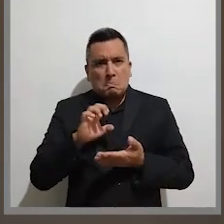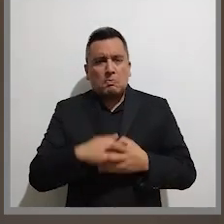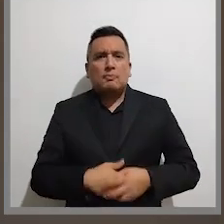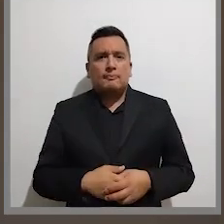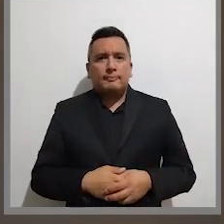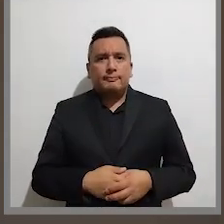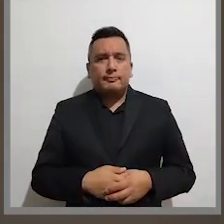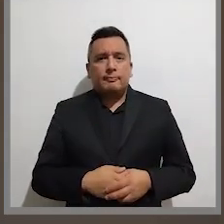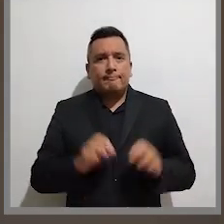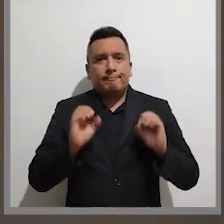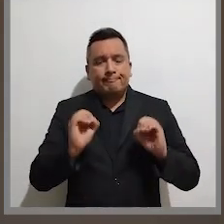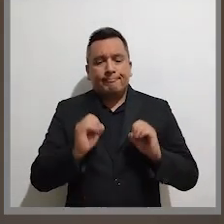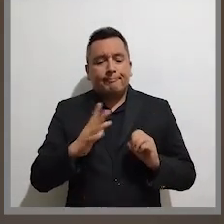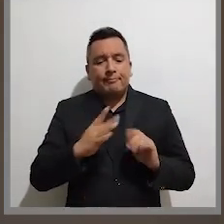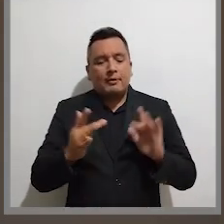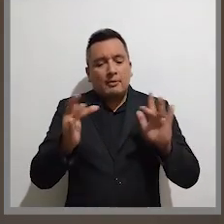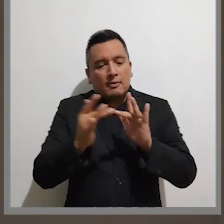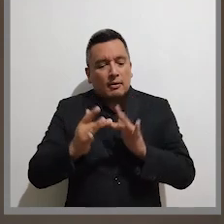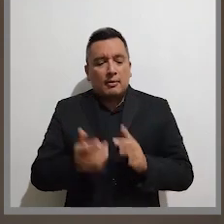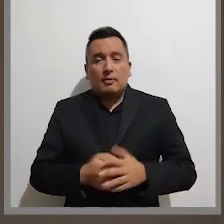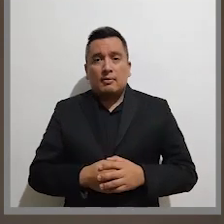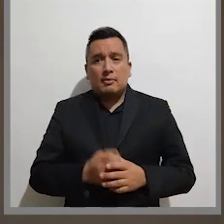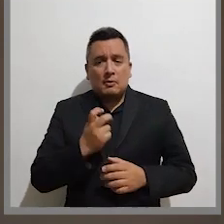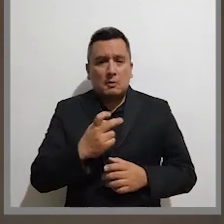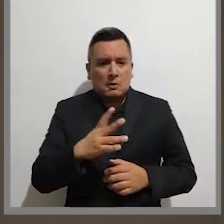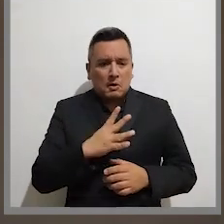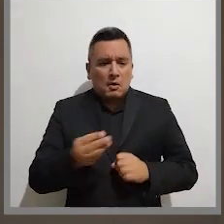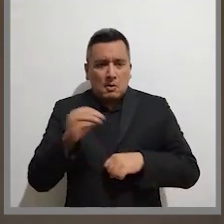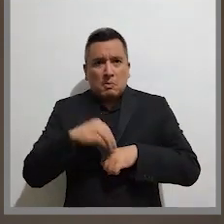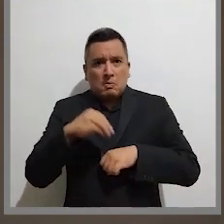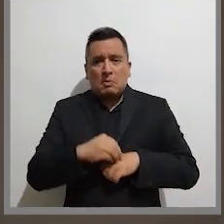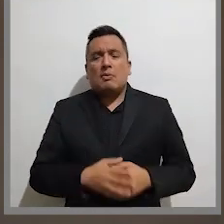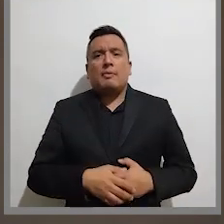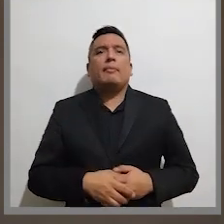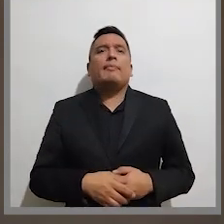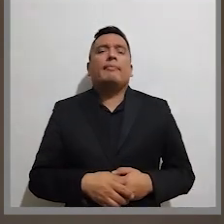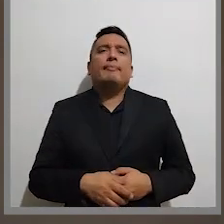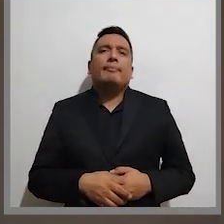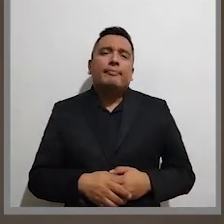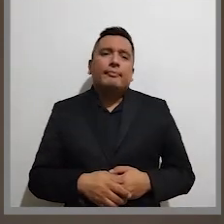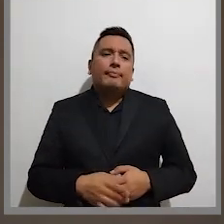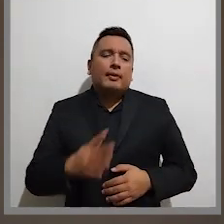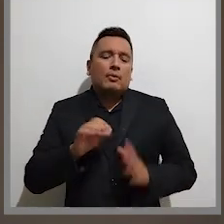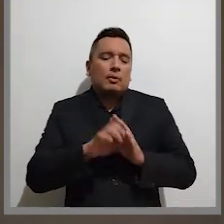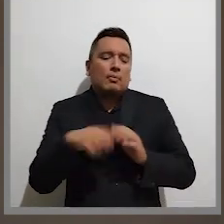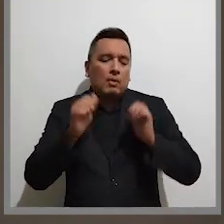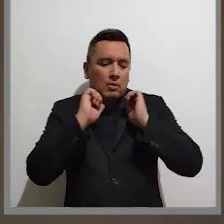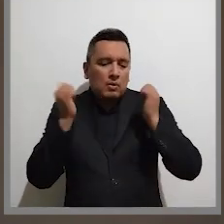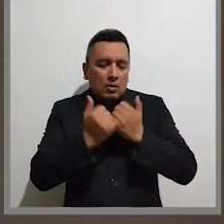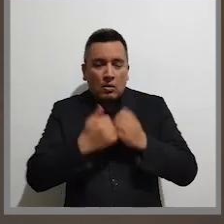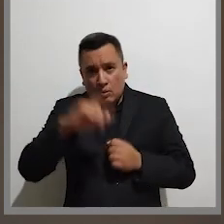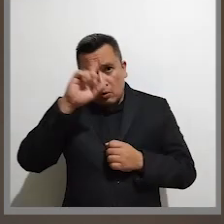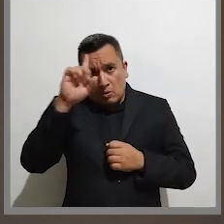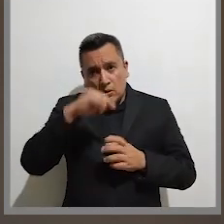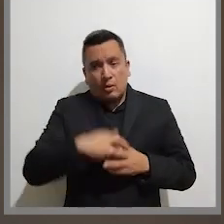Instituto Electoral de Coahuila o las redes que se han venido implementando con la Asociación Mexicana